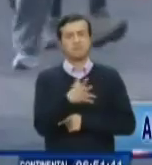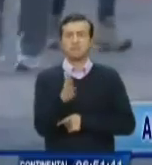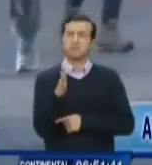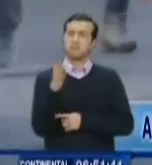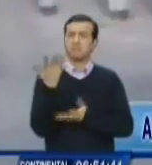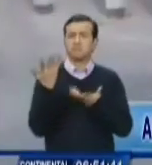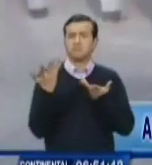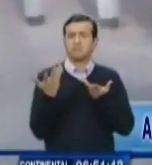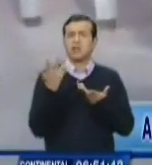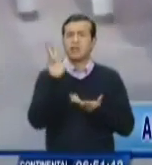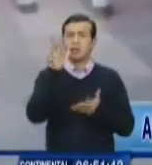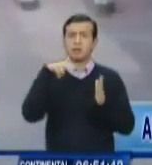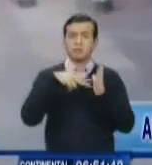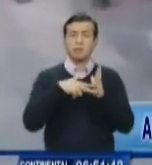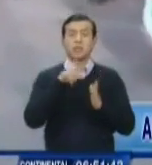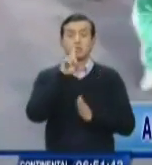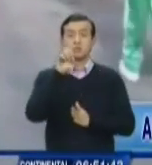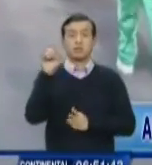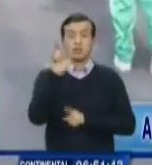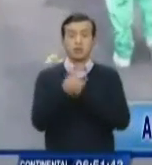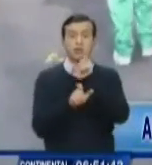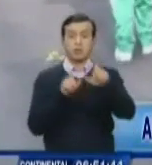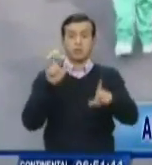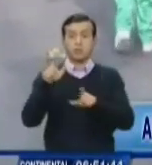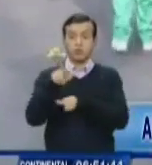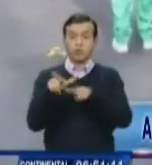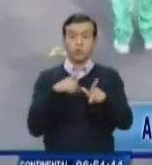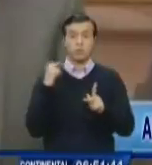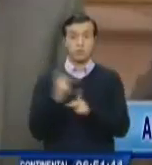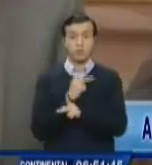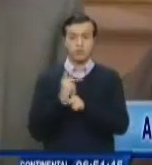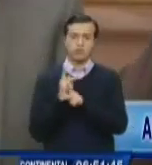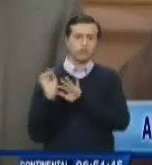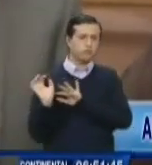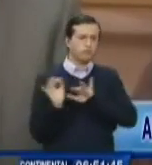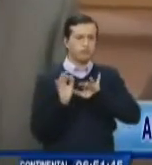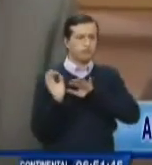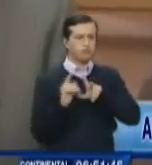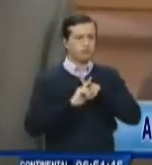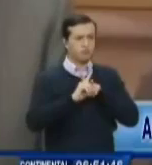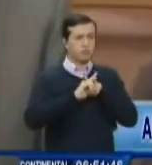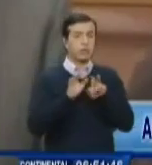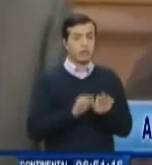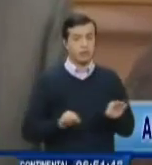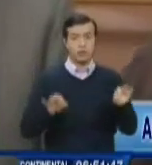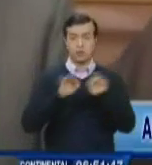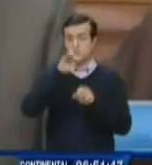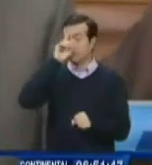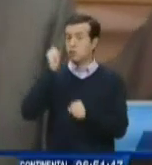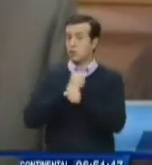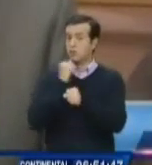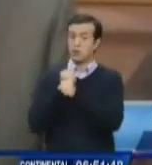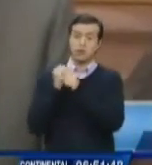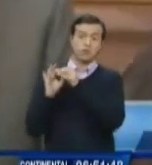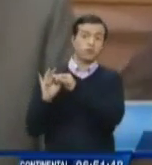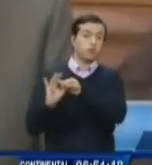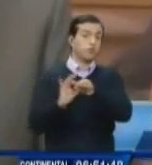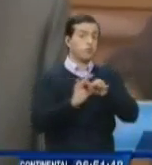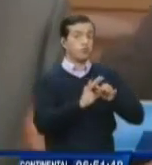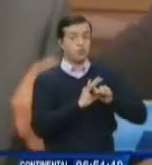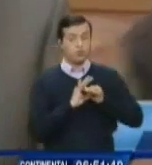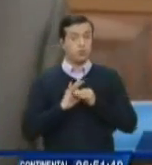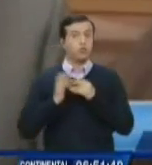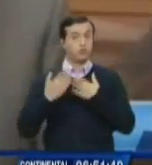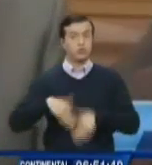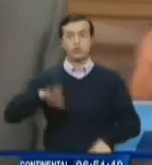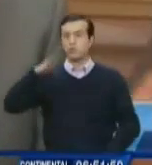se movilizarían 3.100 personas que se encuentran en los sitios de riesgo. Aquí debemos trabajar juntos, debemos saber que